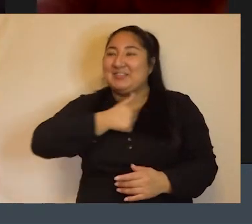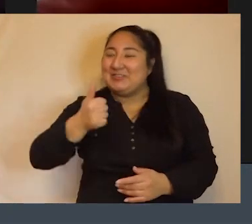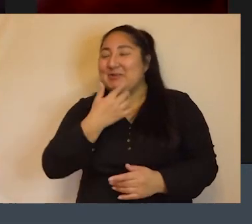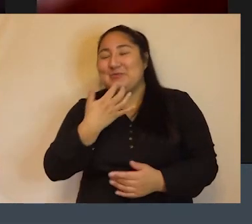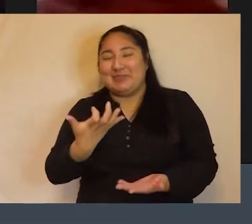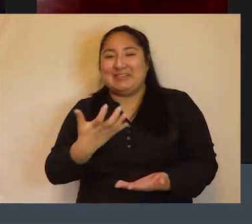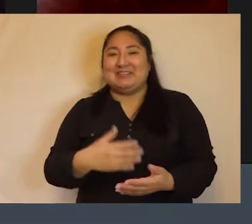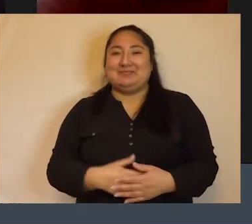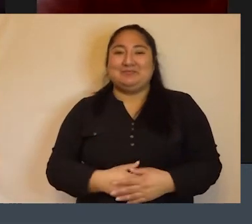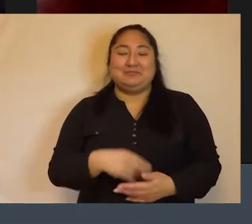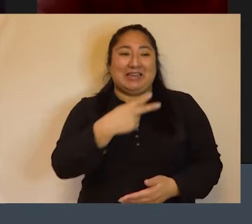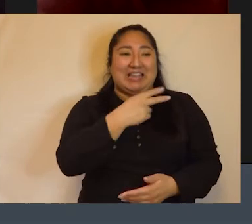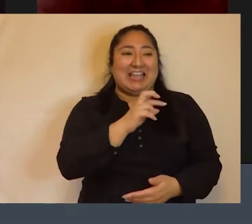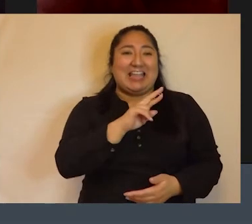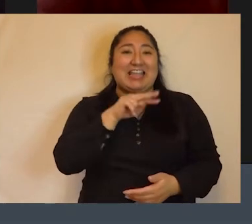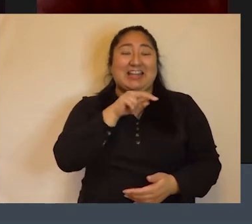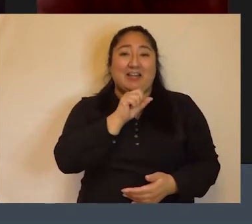casi.